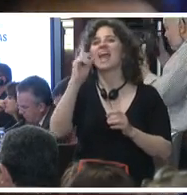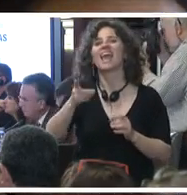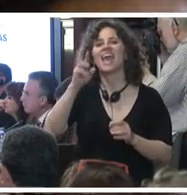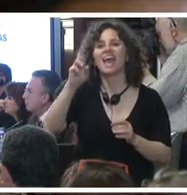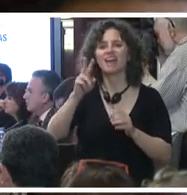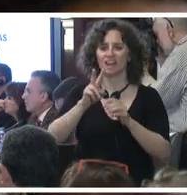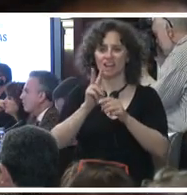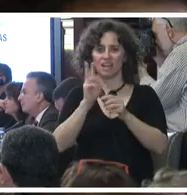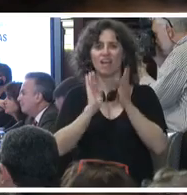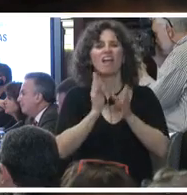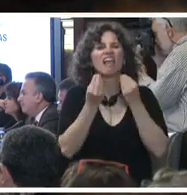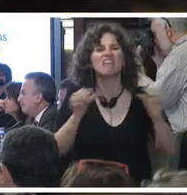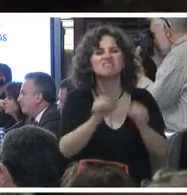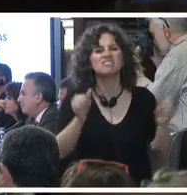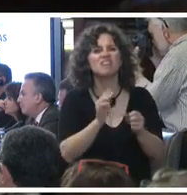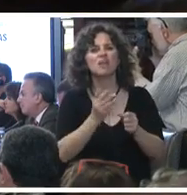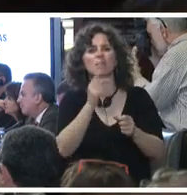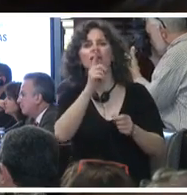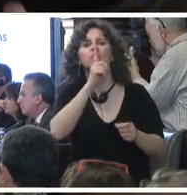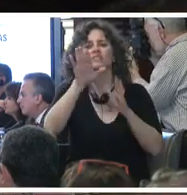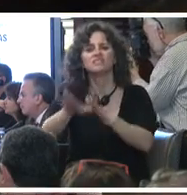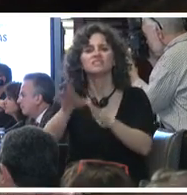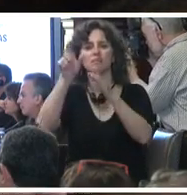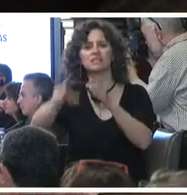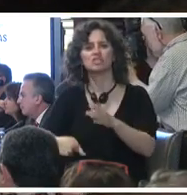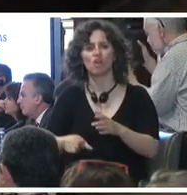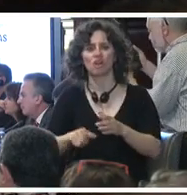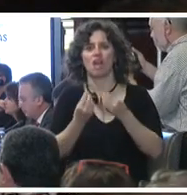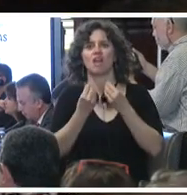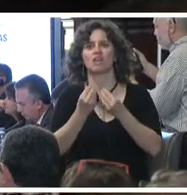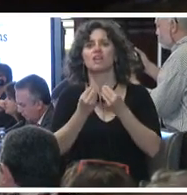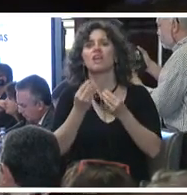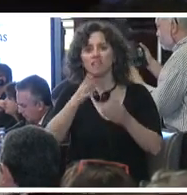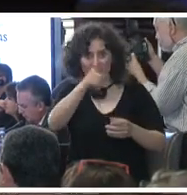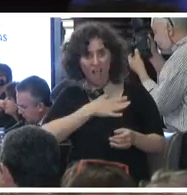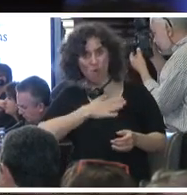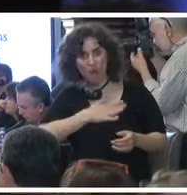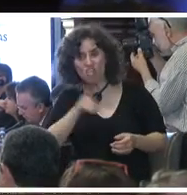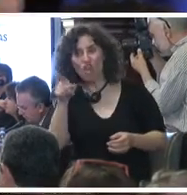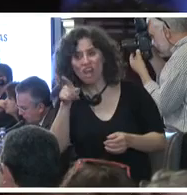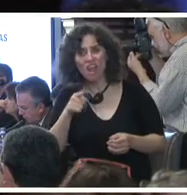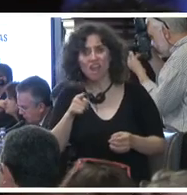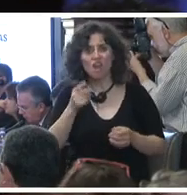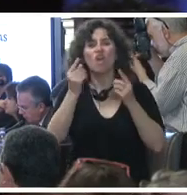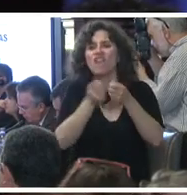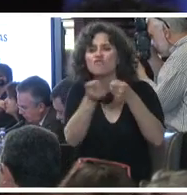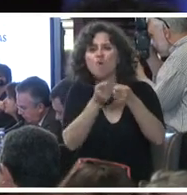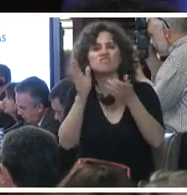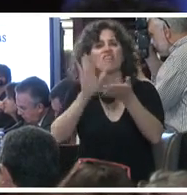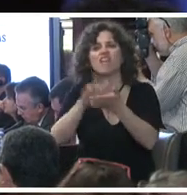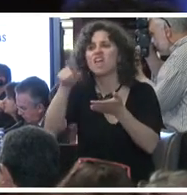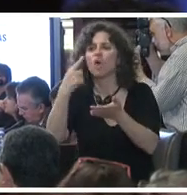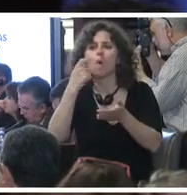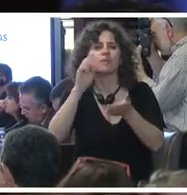lo que has hecho para callar este señor o que acaso estás de acuerdo con el ok muchas tiene en la